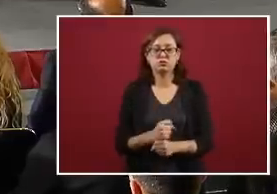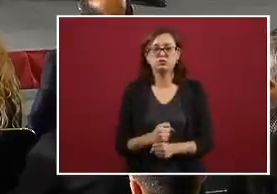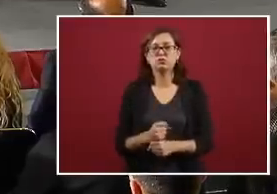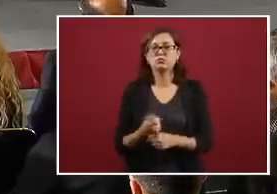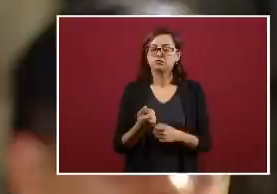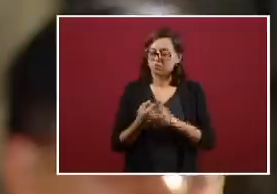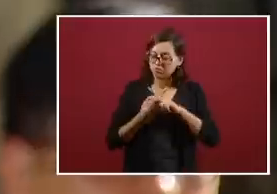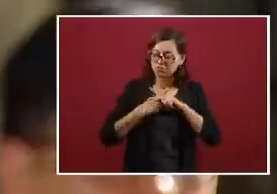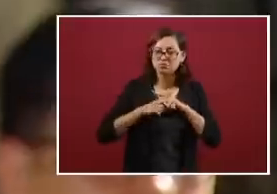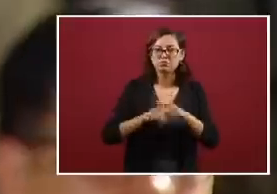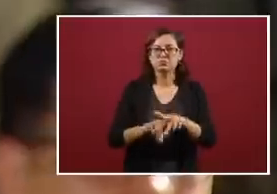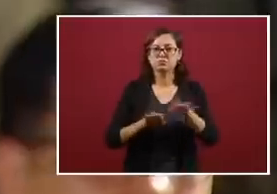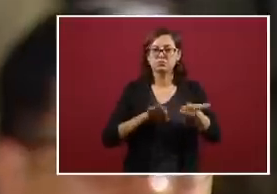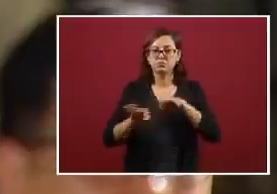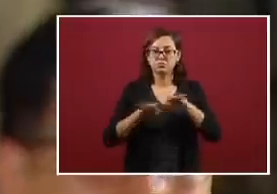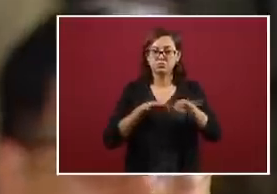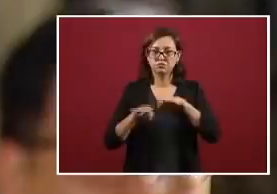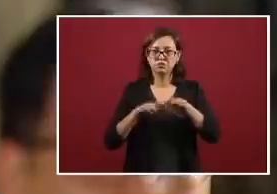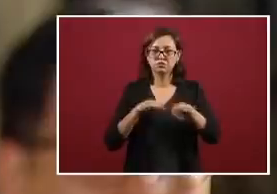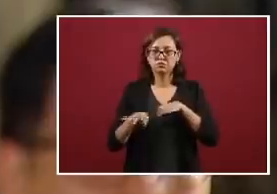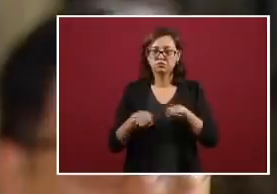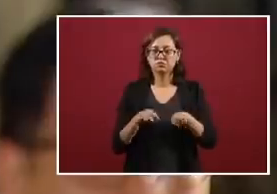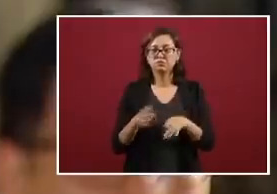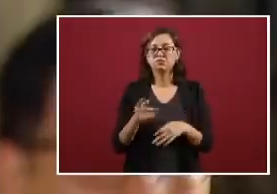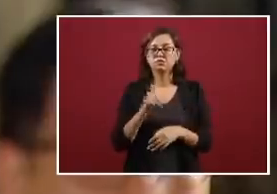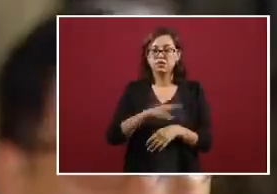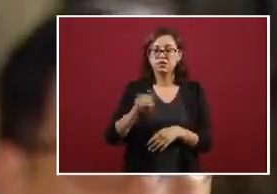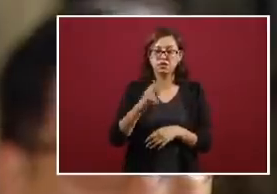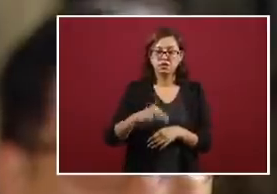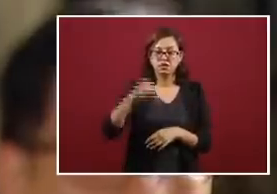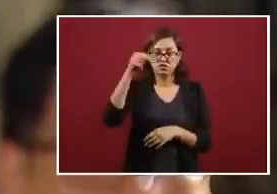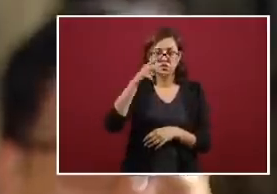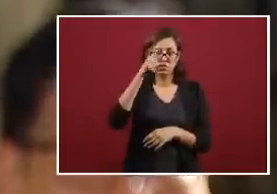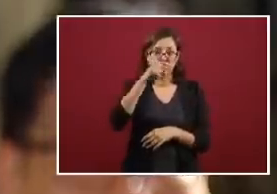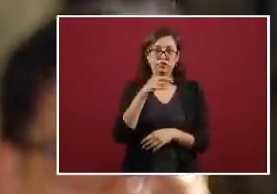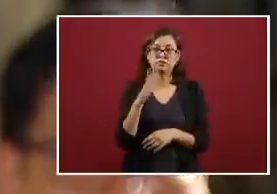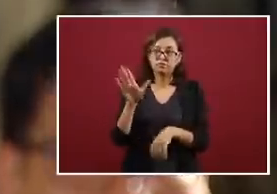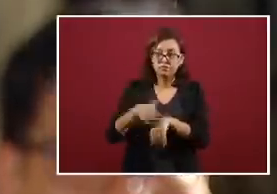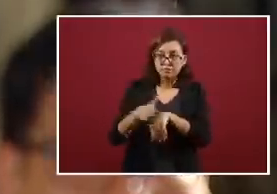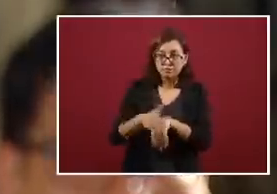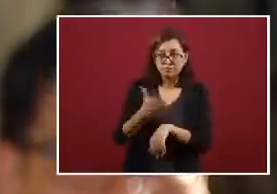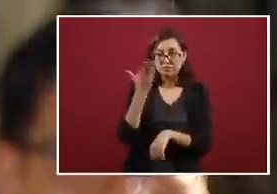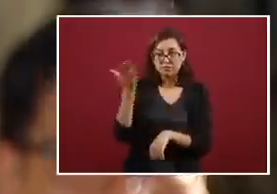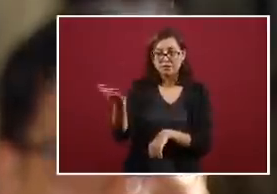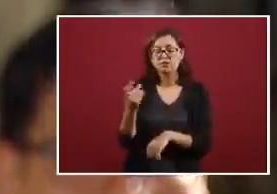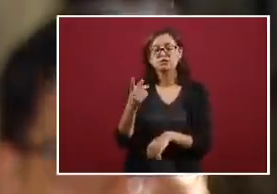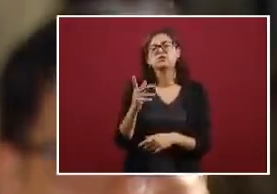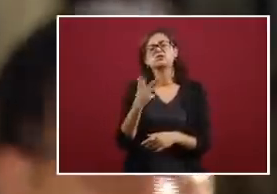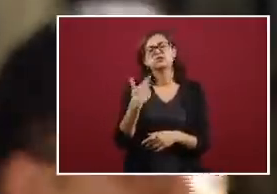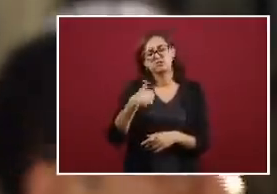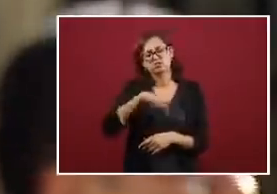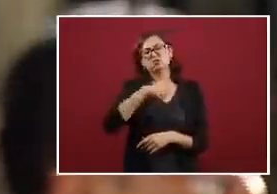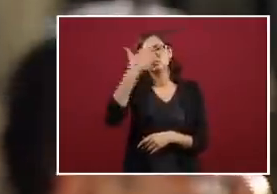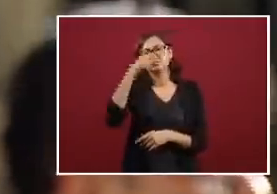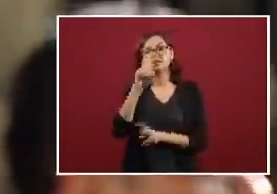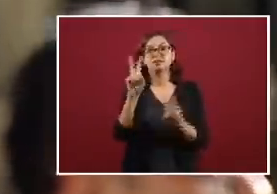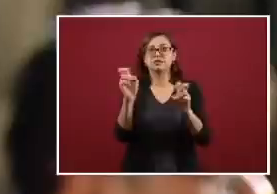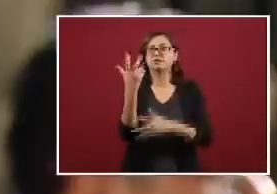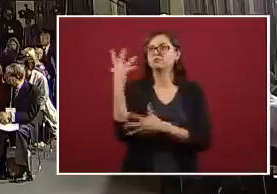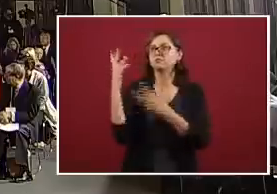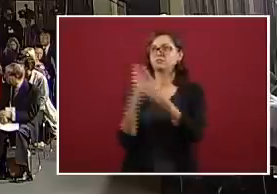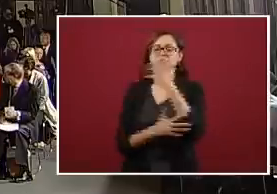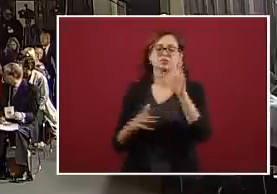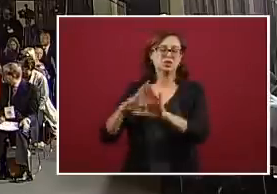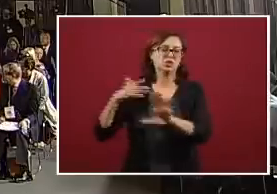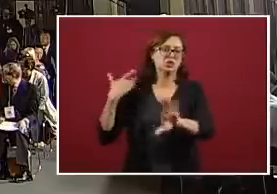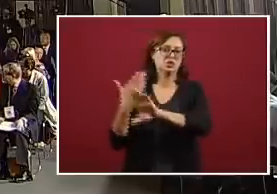esta práctica, por lo menos en el norte del país. ¿Le piden a usted reconsiderar este hecho? Sabemos las cuestiones de medio ambiente que implican,